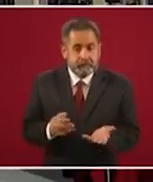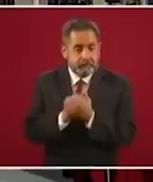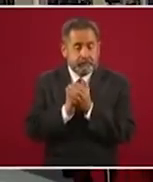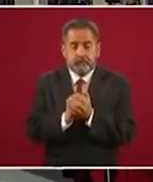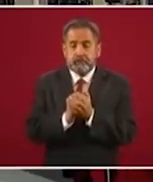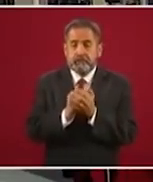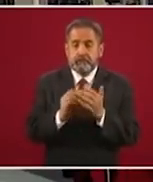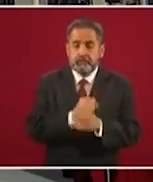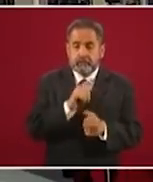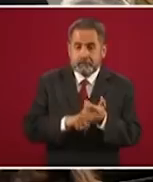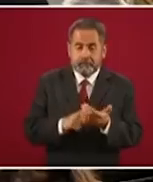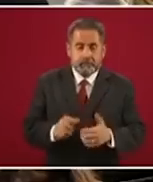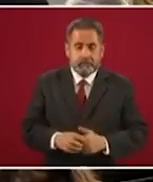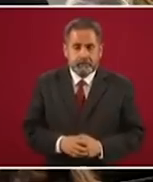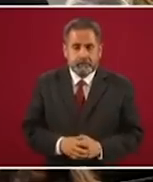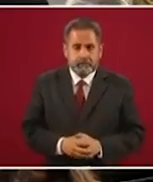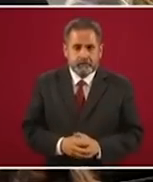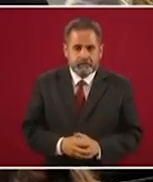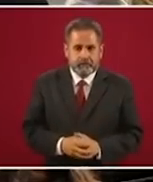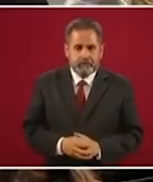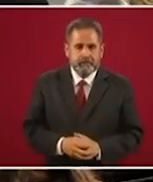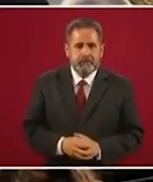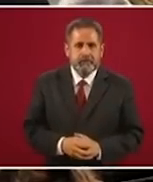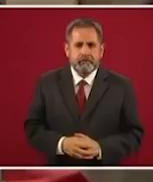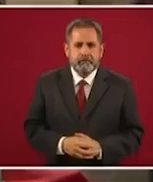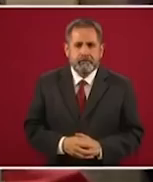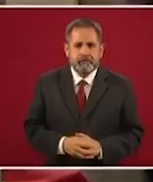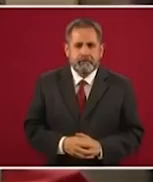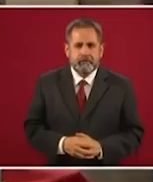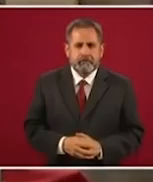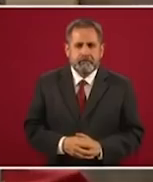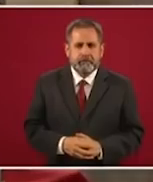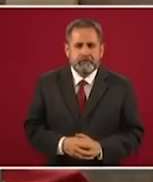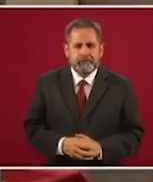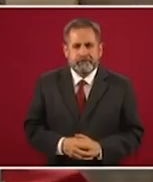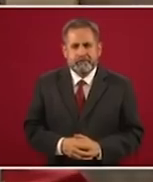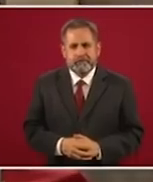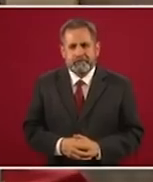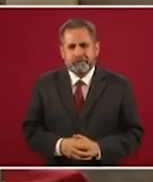lotería. Si no saben una boda, no se dan cuenta de que uno narcotraficante. Sí.